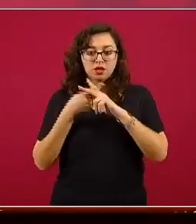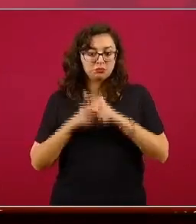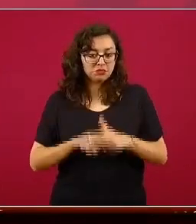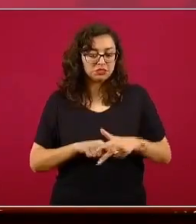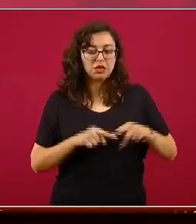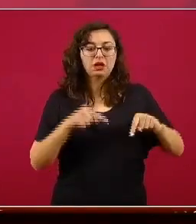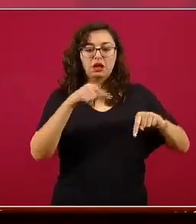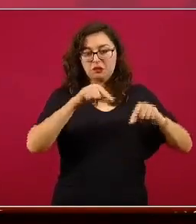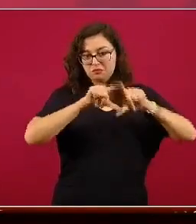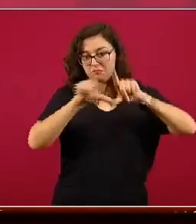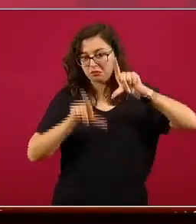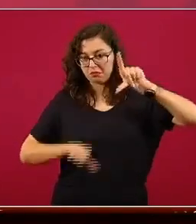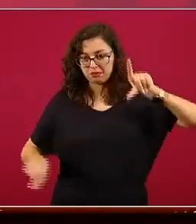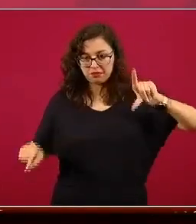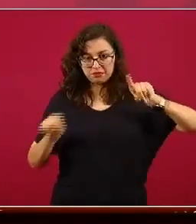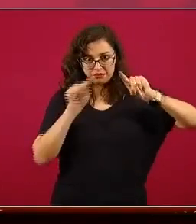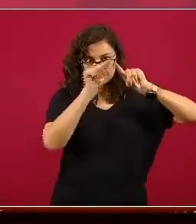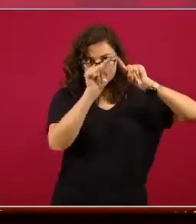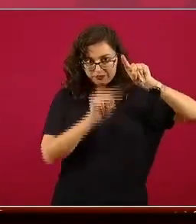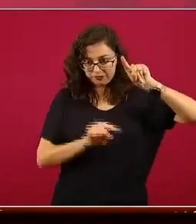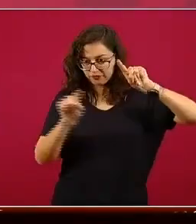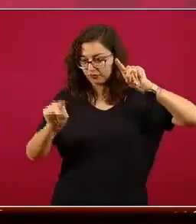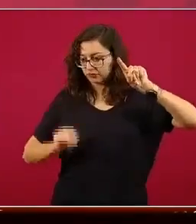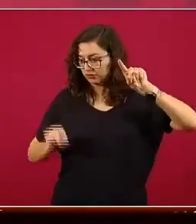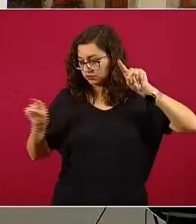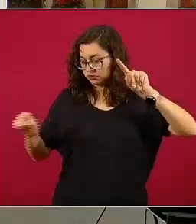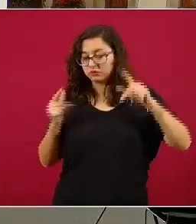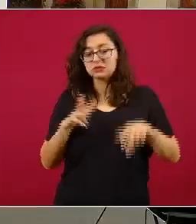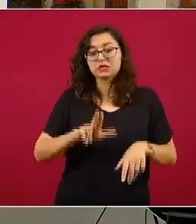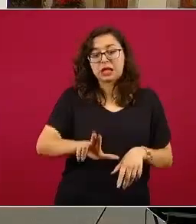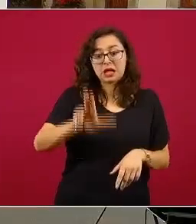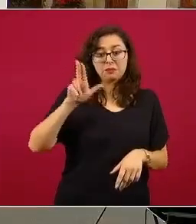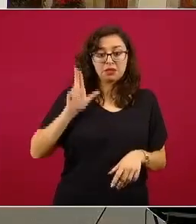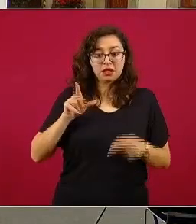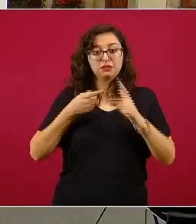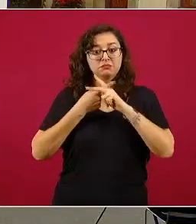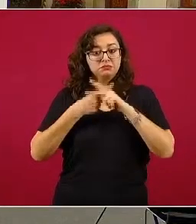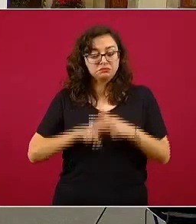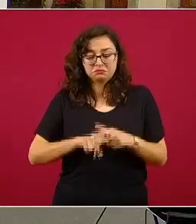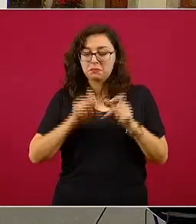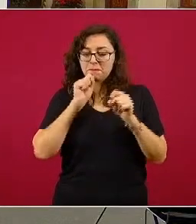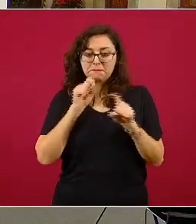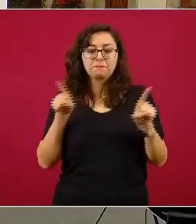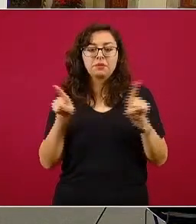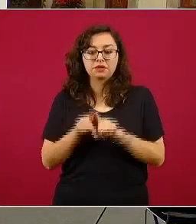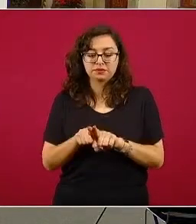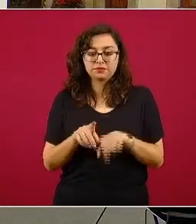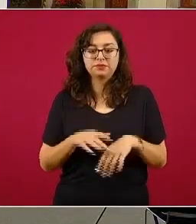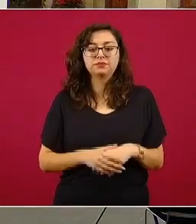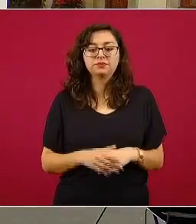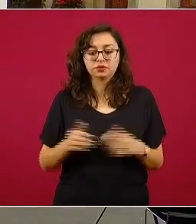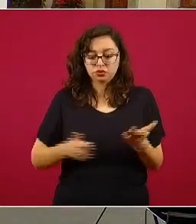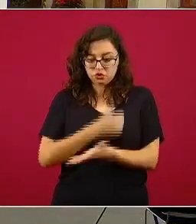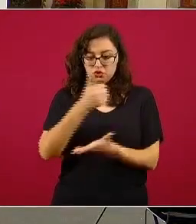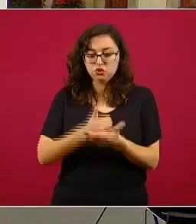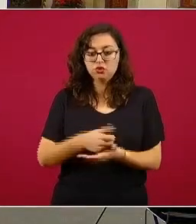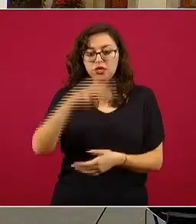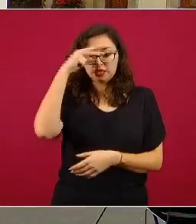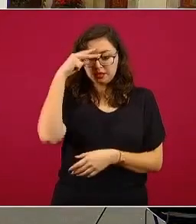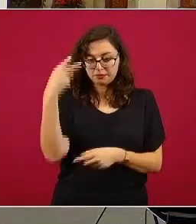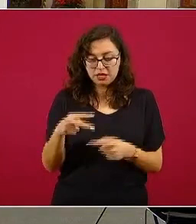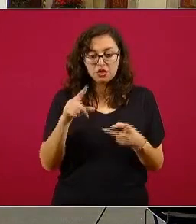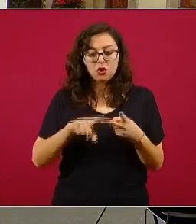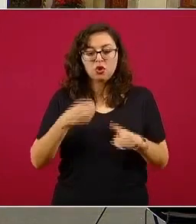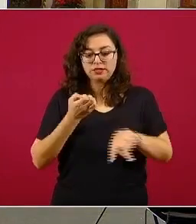la información que dimos el martes en la mañana y que hemos comentado a lo largo de toda la semana es la misma: México, Ciudad de México,